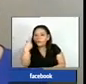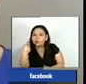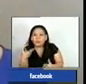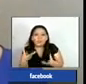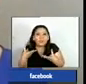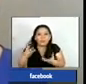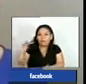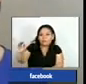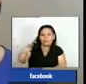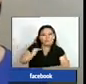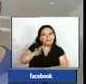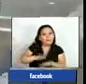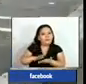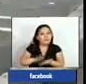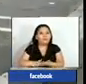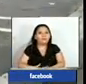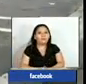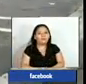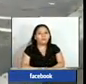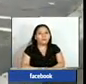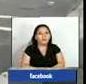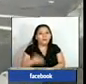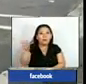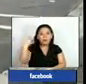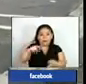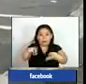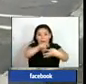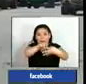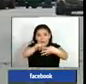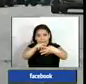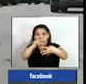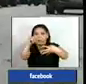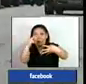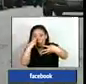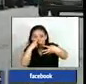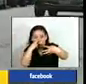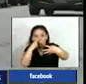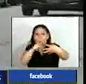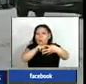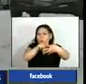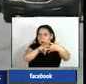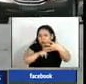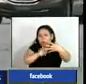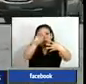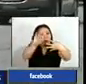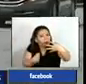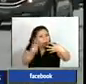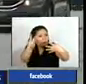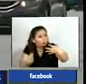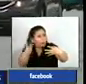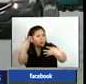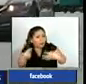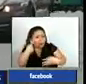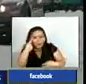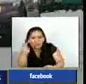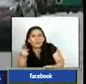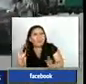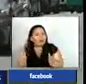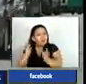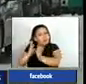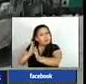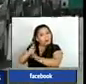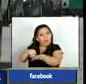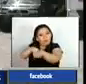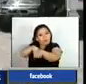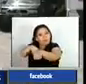de su producto. Desde la primera semana del mes de junio, casi todos los días se han visto largas colas de